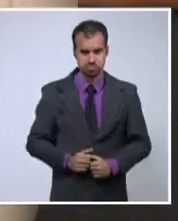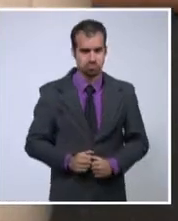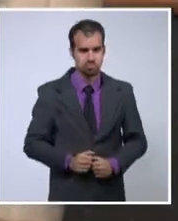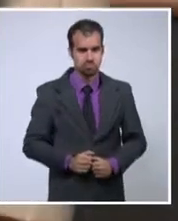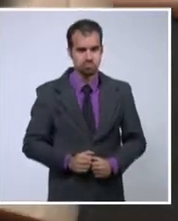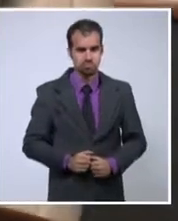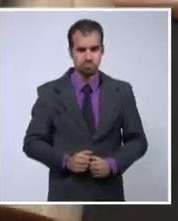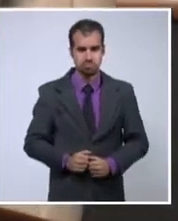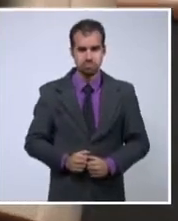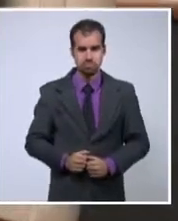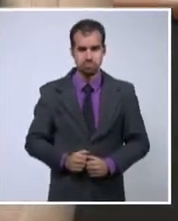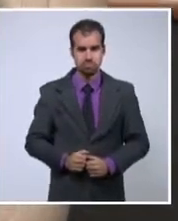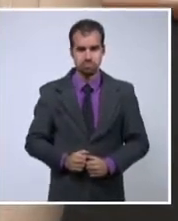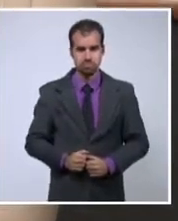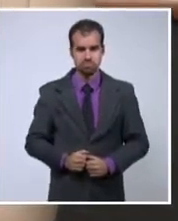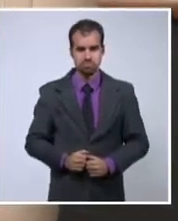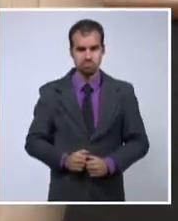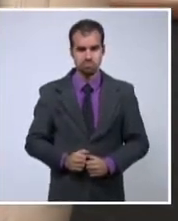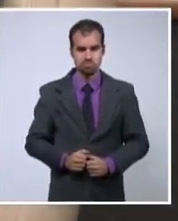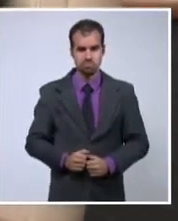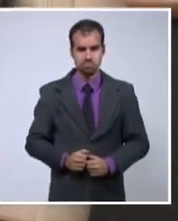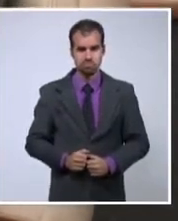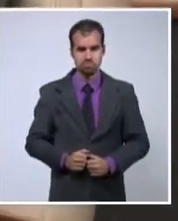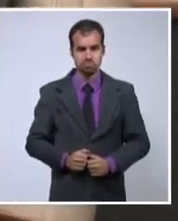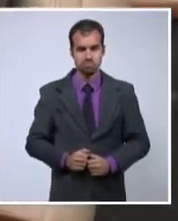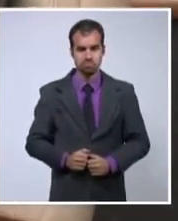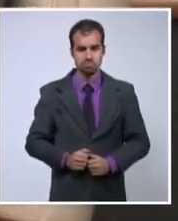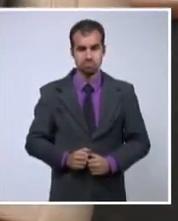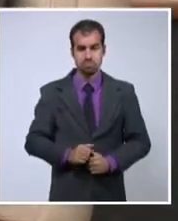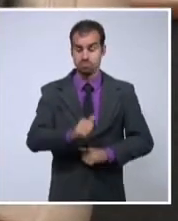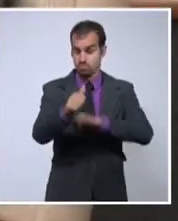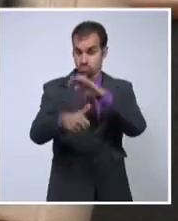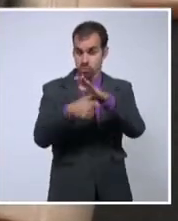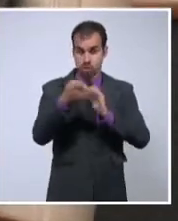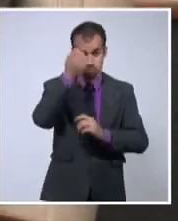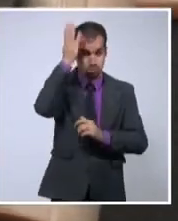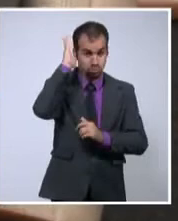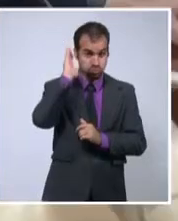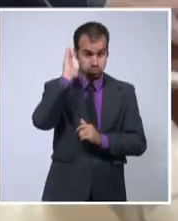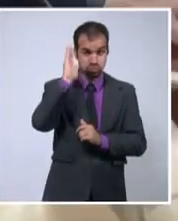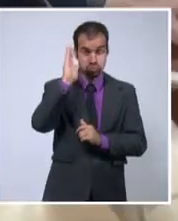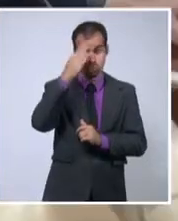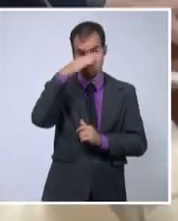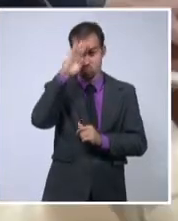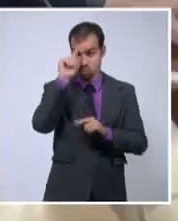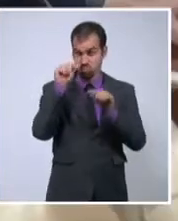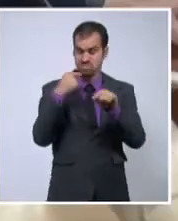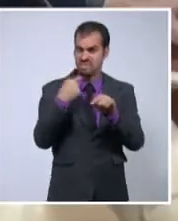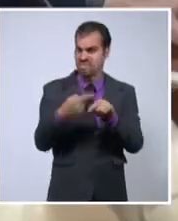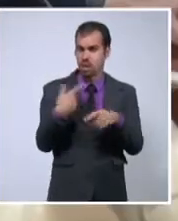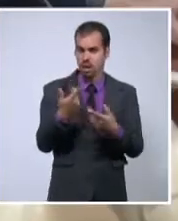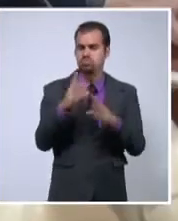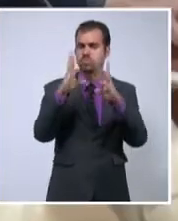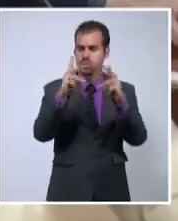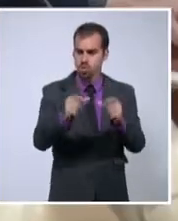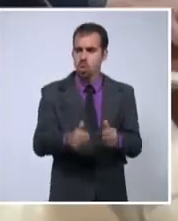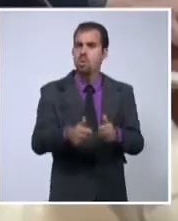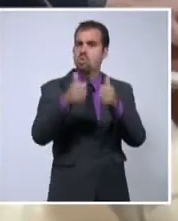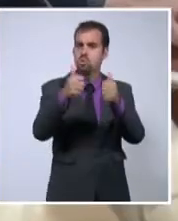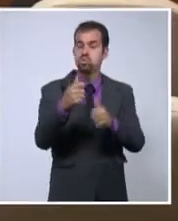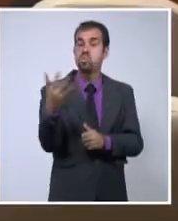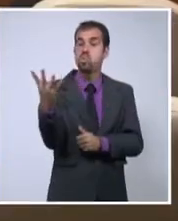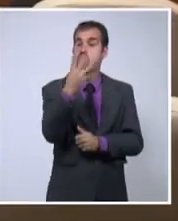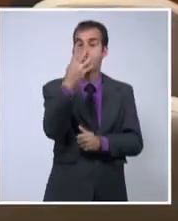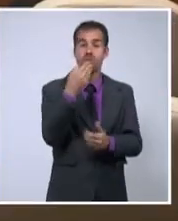La noticia para este fin de año calificó el presidente de la República, Miguel Díaz Canal Bermúdez, los resultados de los cuatro candidatos de